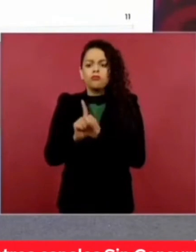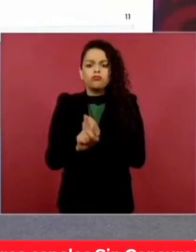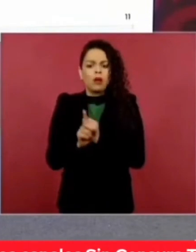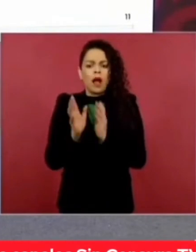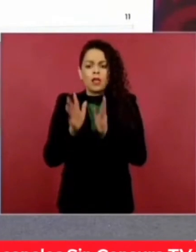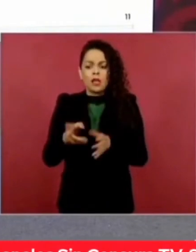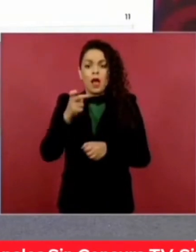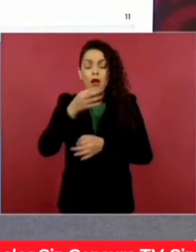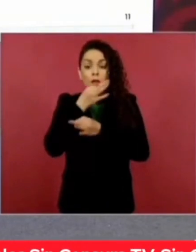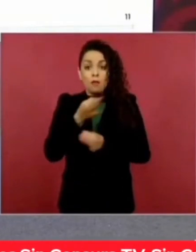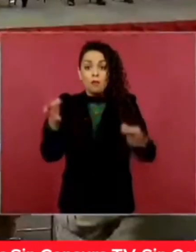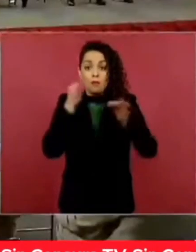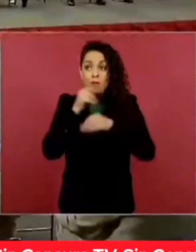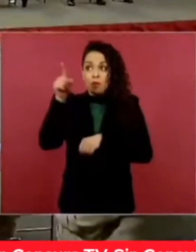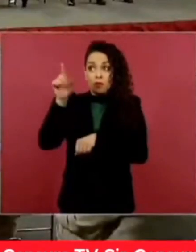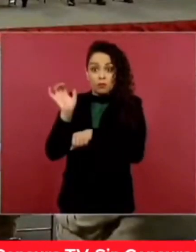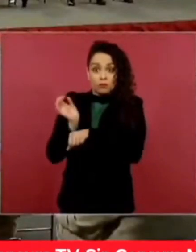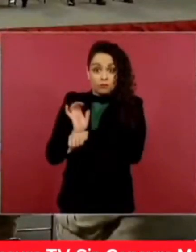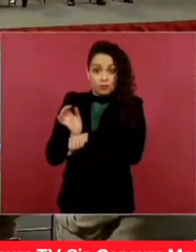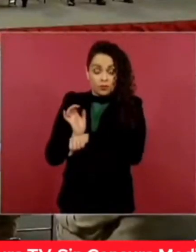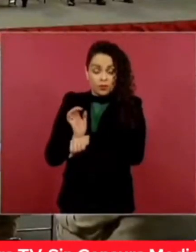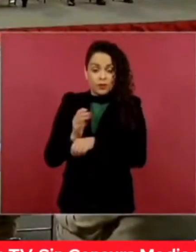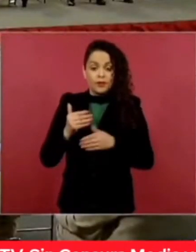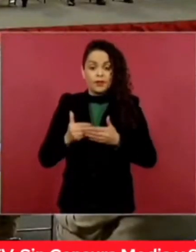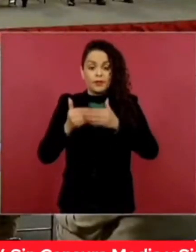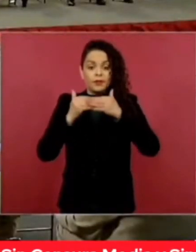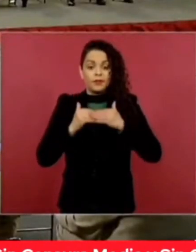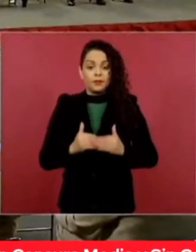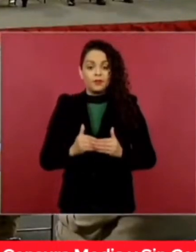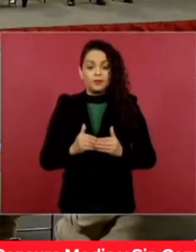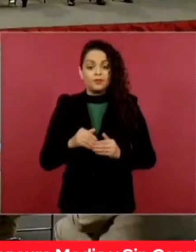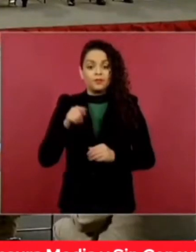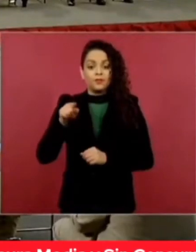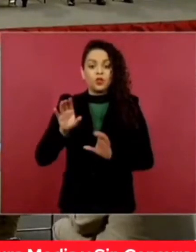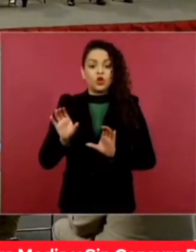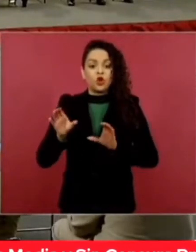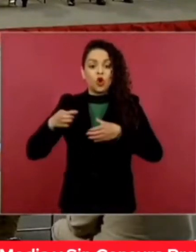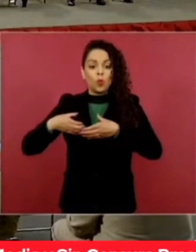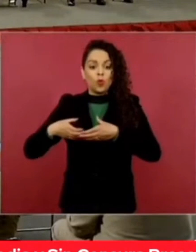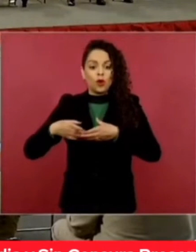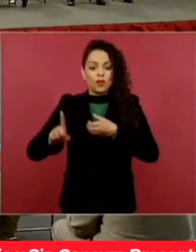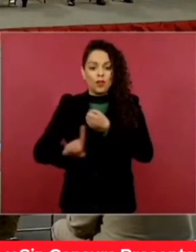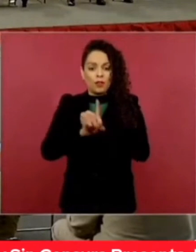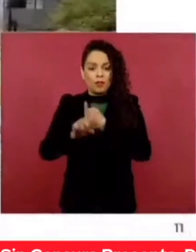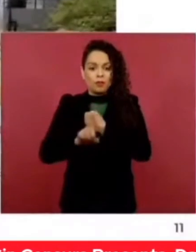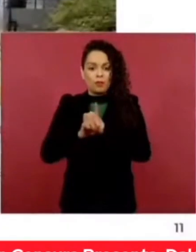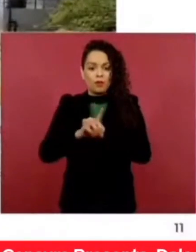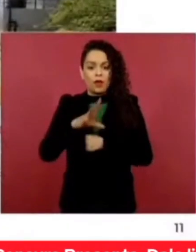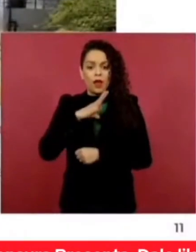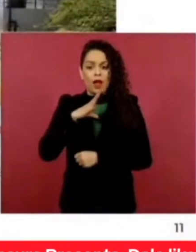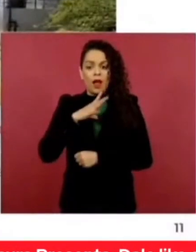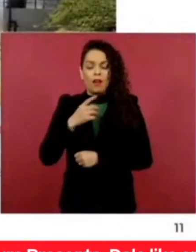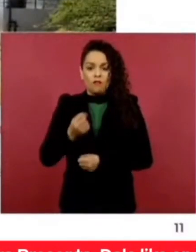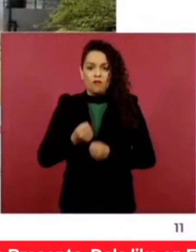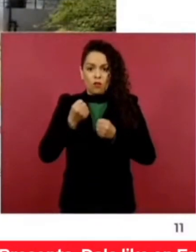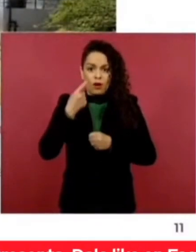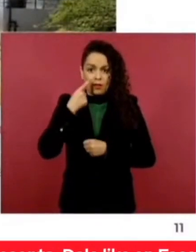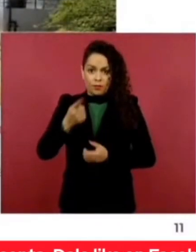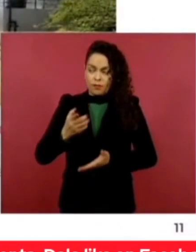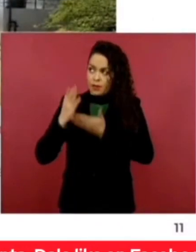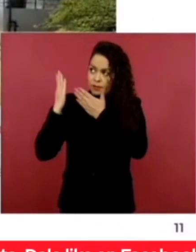se desborda un represo y que hay un problema con una cuenca de las comunidades afectadas, el tema no tanto es el suelo,